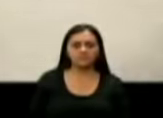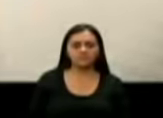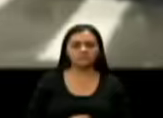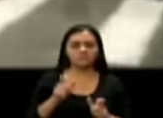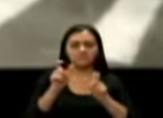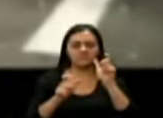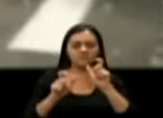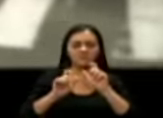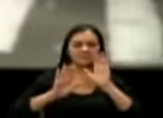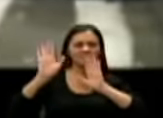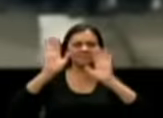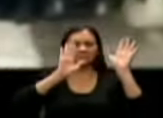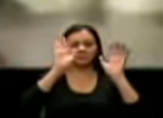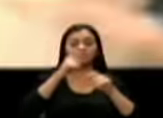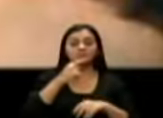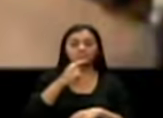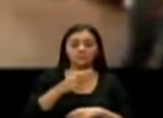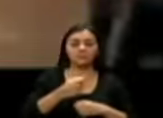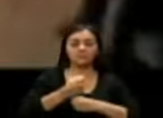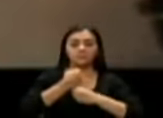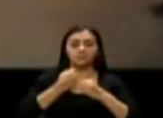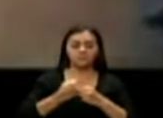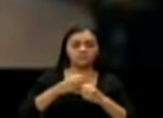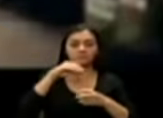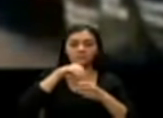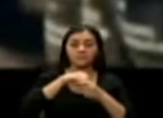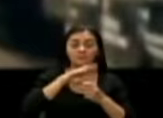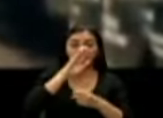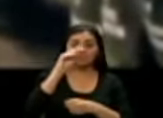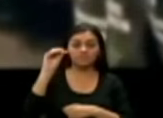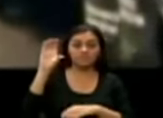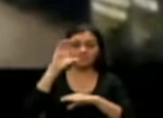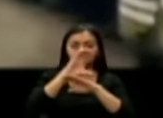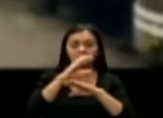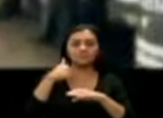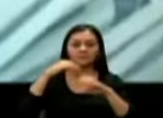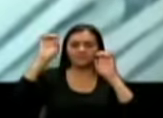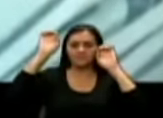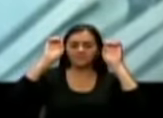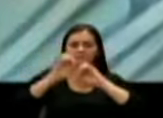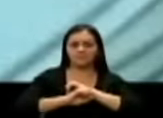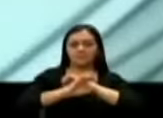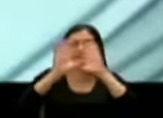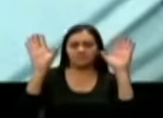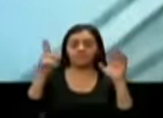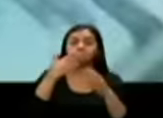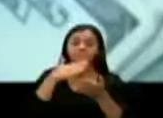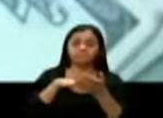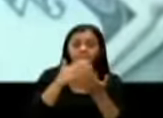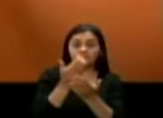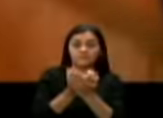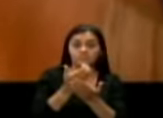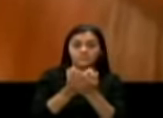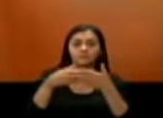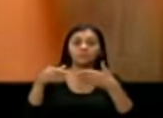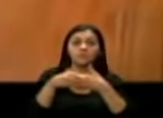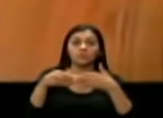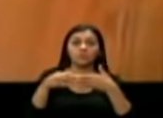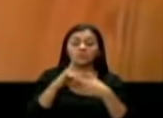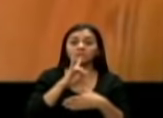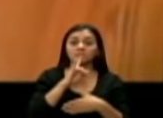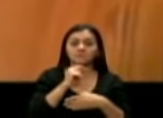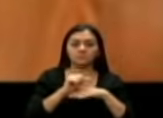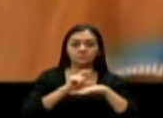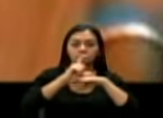La arremetida conservadora de los poderes concentrados del capital tiene una estrategia clara. En lo económico, el dólar estadounidense se